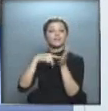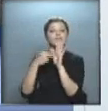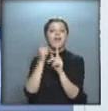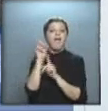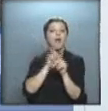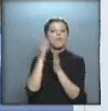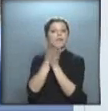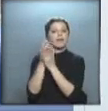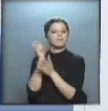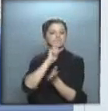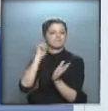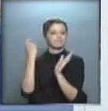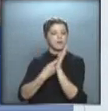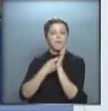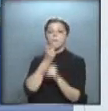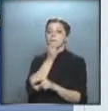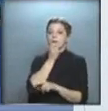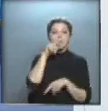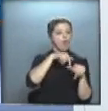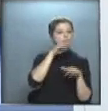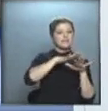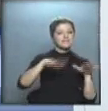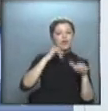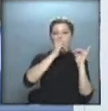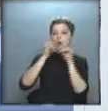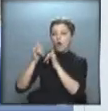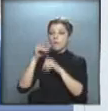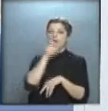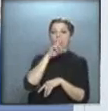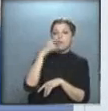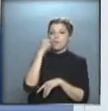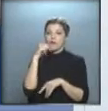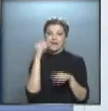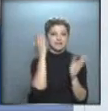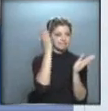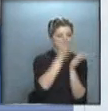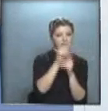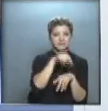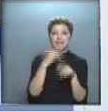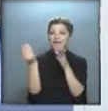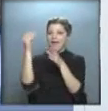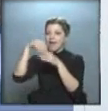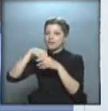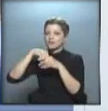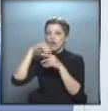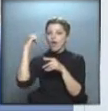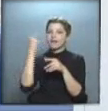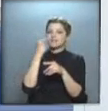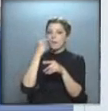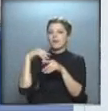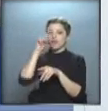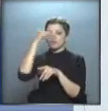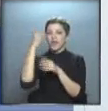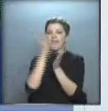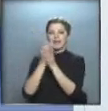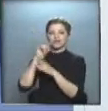ejemplo, el maltrato ejercido contra niños, niñas y adolescentes está claramente definido por instrumentos internacionales de derechos humanos, por la